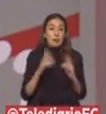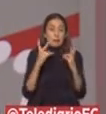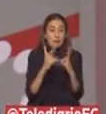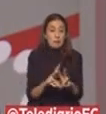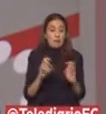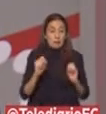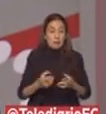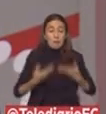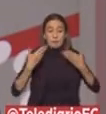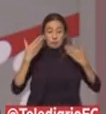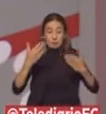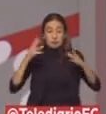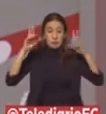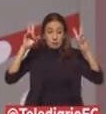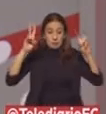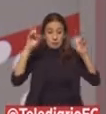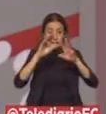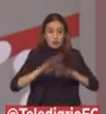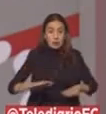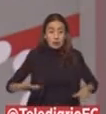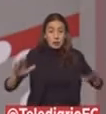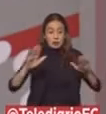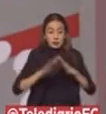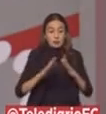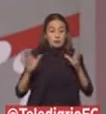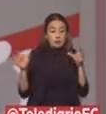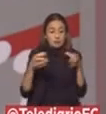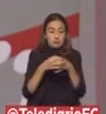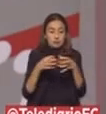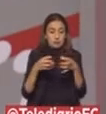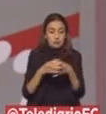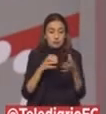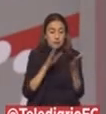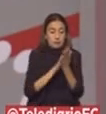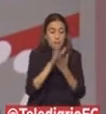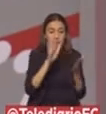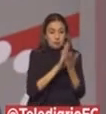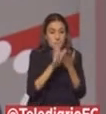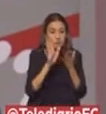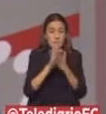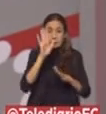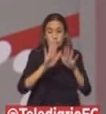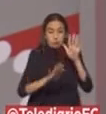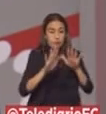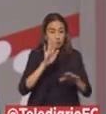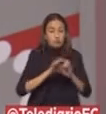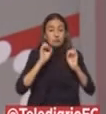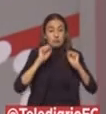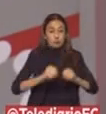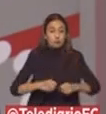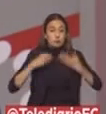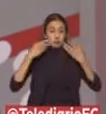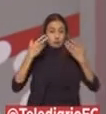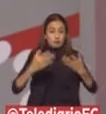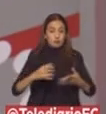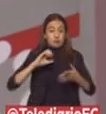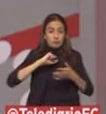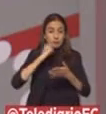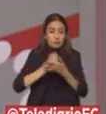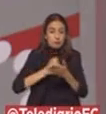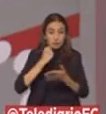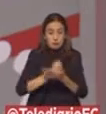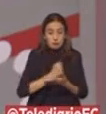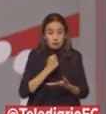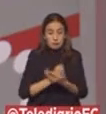parece que en el en el marco de la tradición de la de la cooperación latinoamericana vale la pena hacer este esfuerzo en